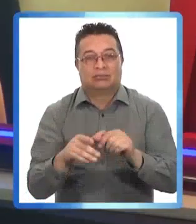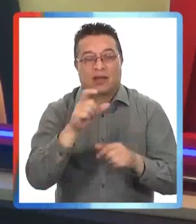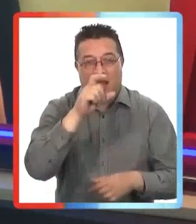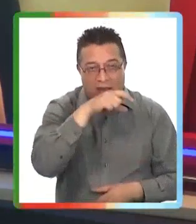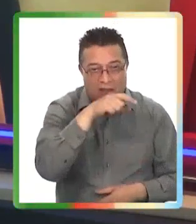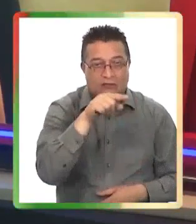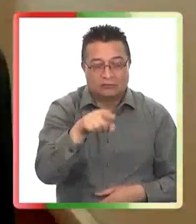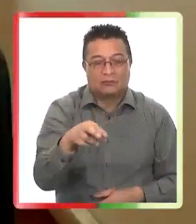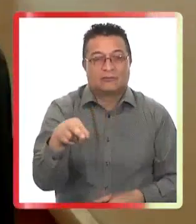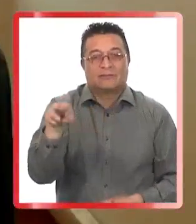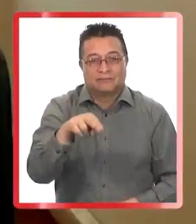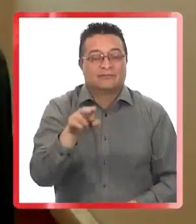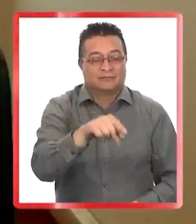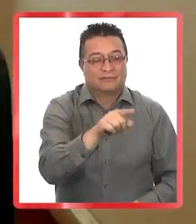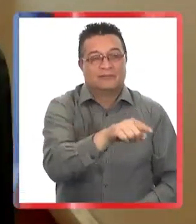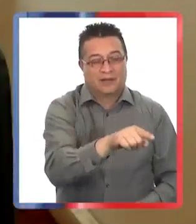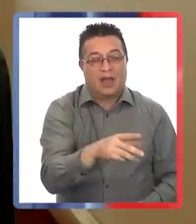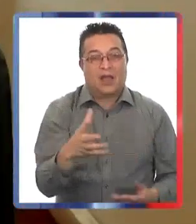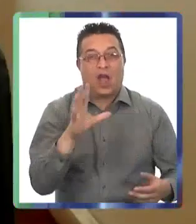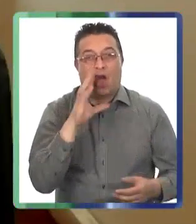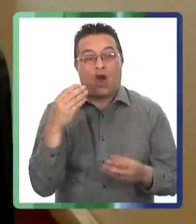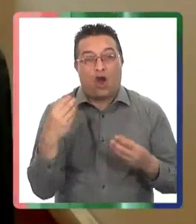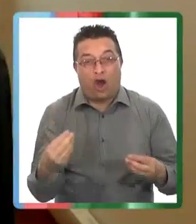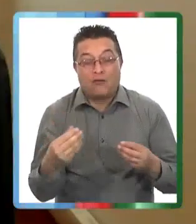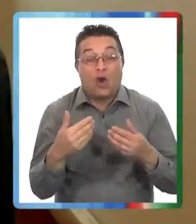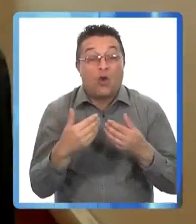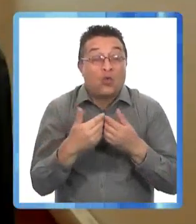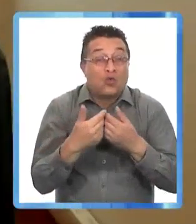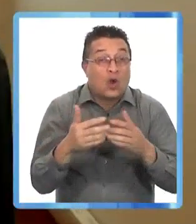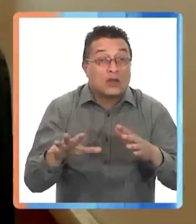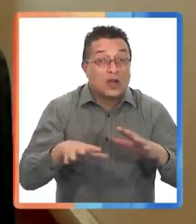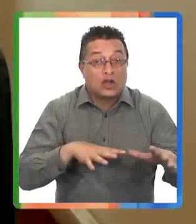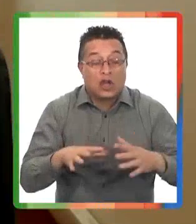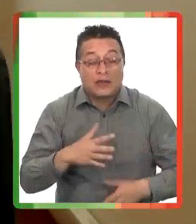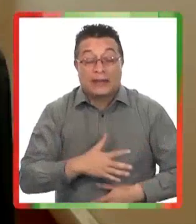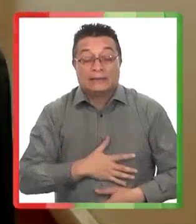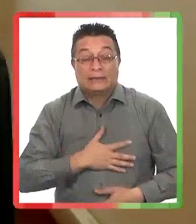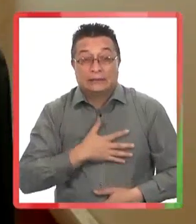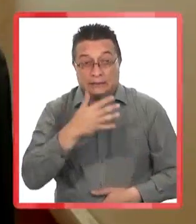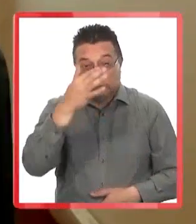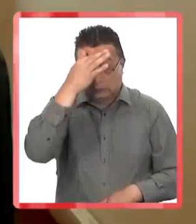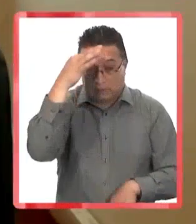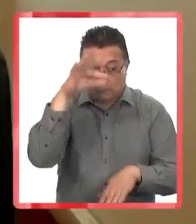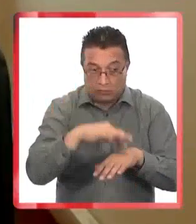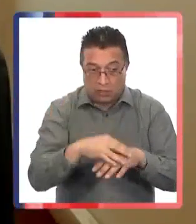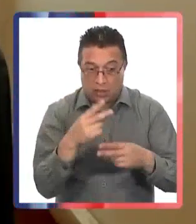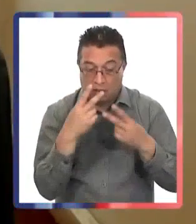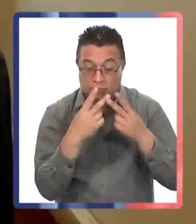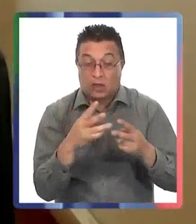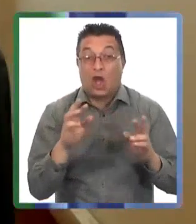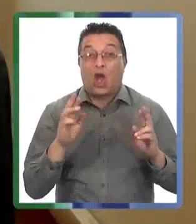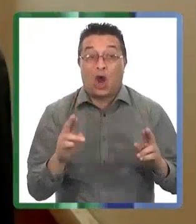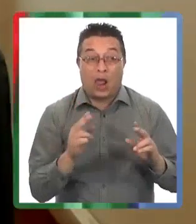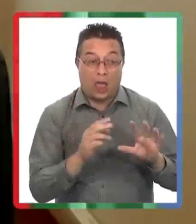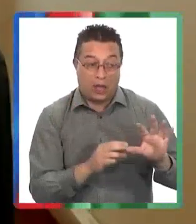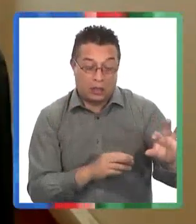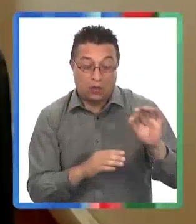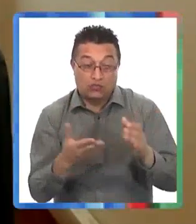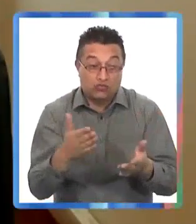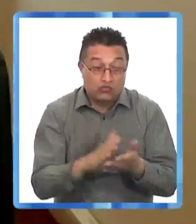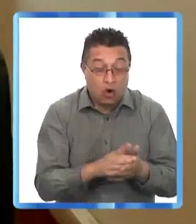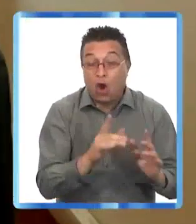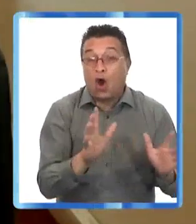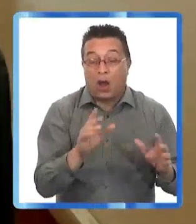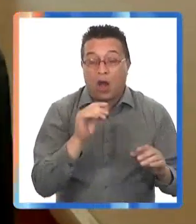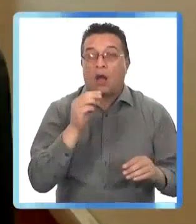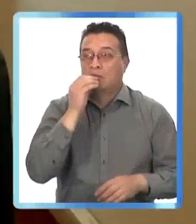cualquier señal o síntoma de enfermedad y ojalá no de muerte, avisar inmediatamente a las autoridades